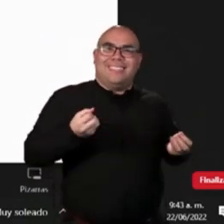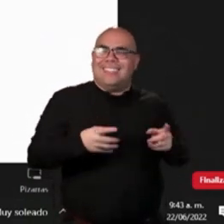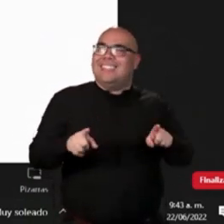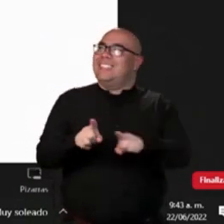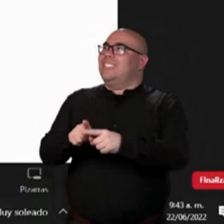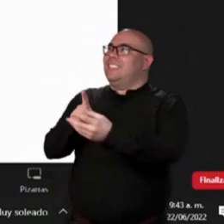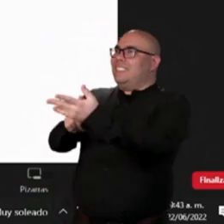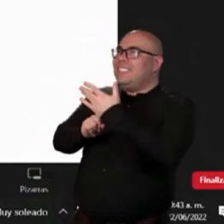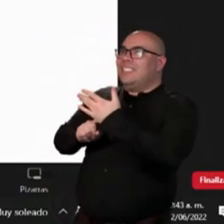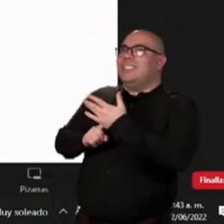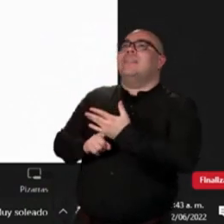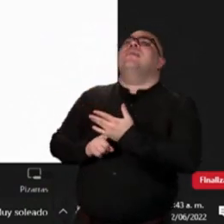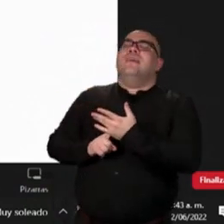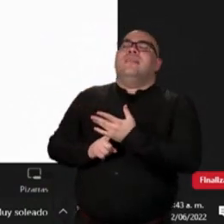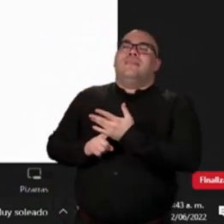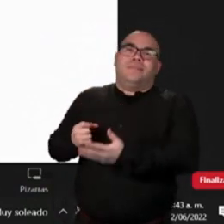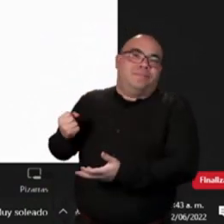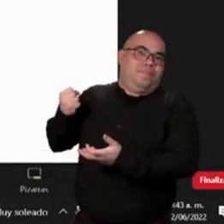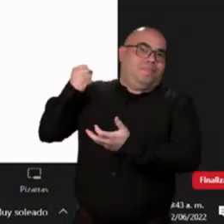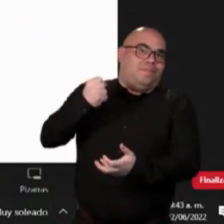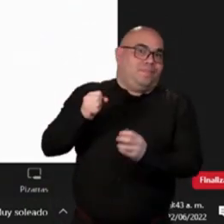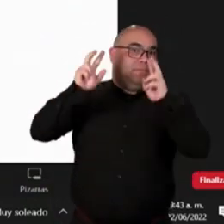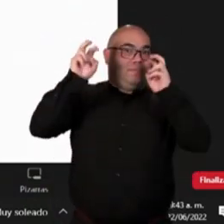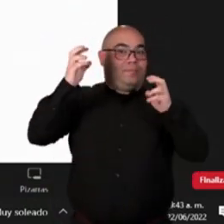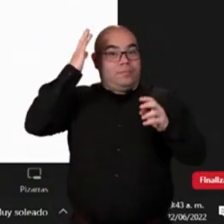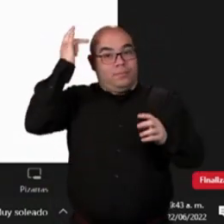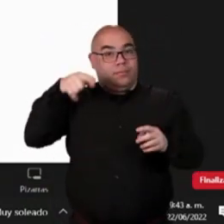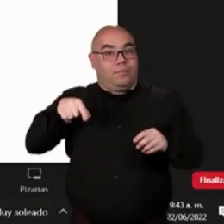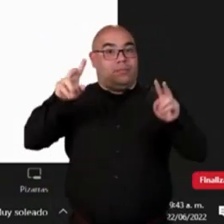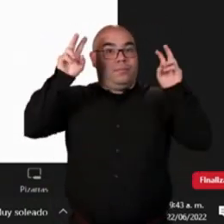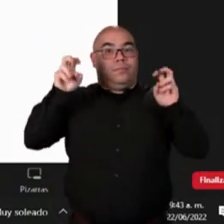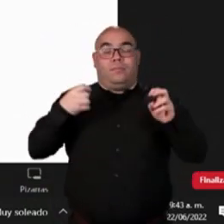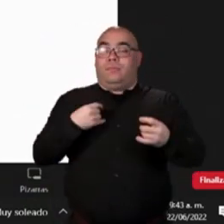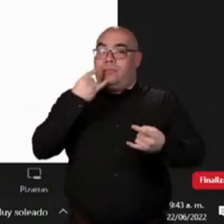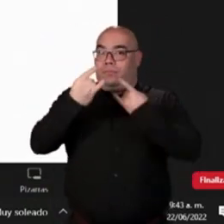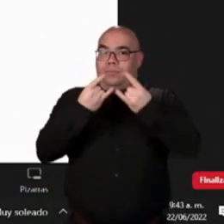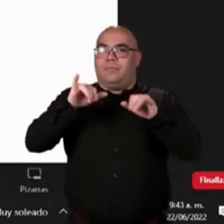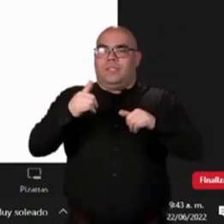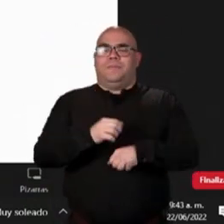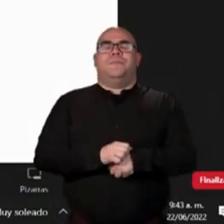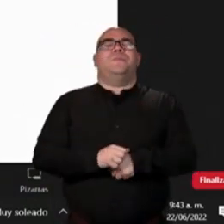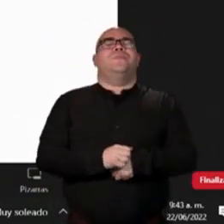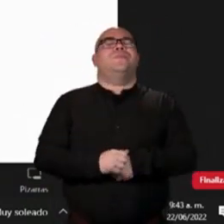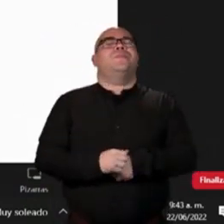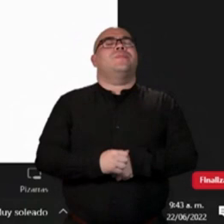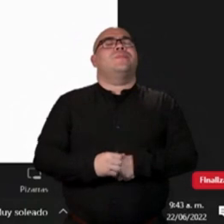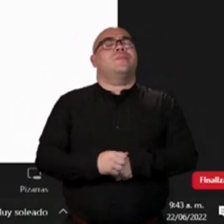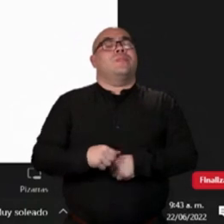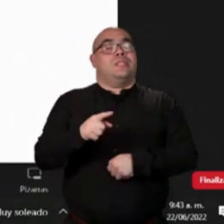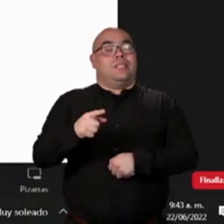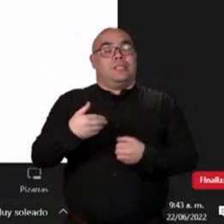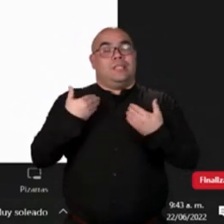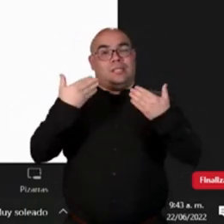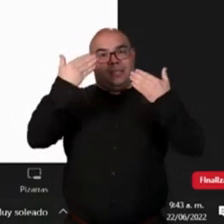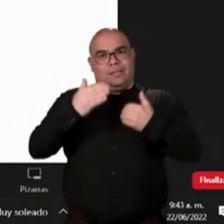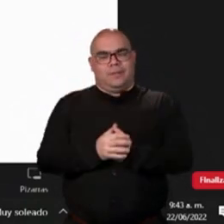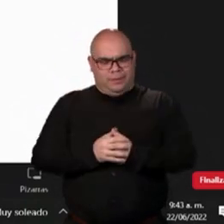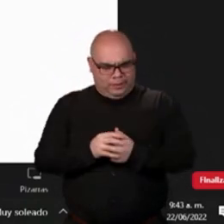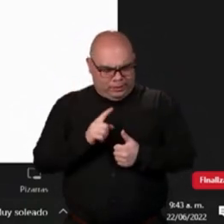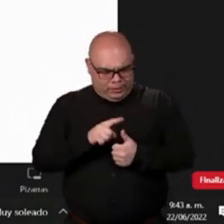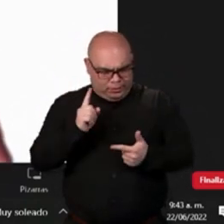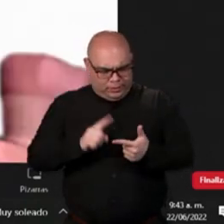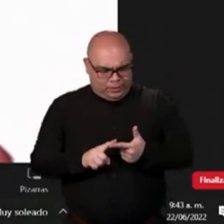nuestro presupuesto en este tema, porque hay un tema, es un tema que nos interesa, ¿no? Entonces creo que es una iniciativa también valiosa. Otra cosa que hicimos